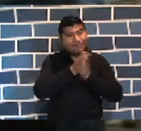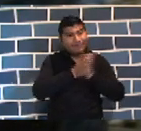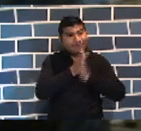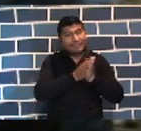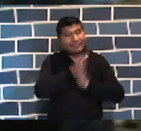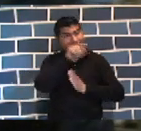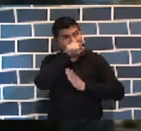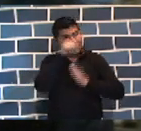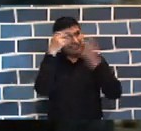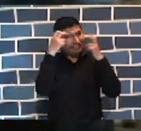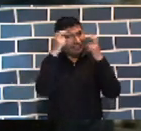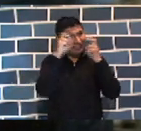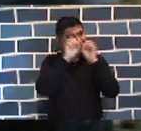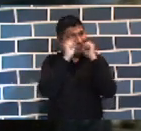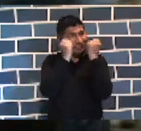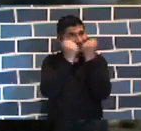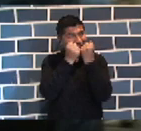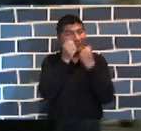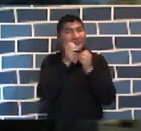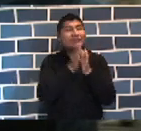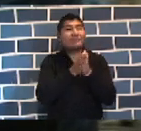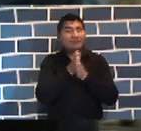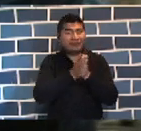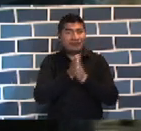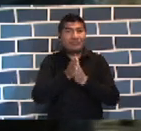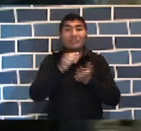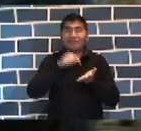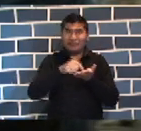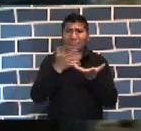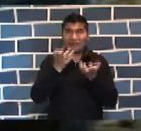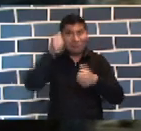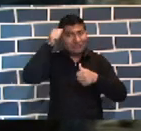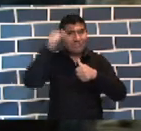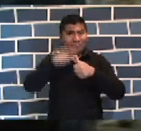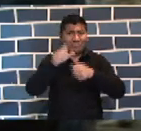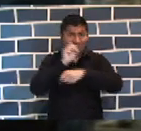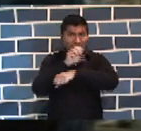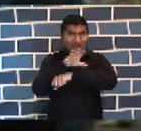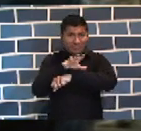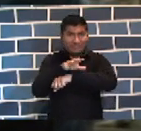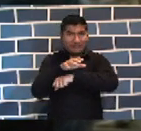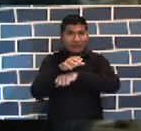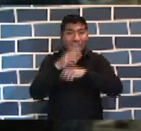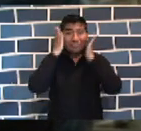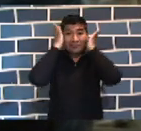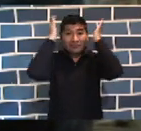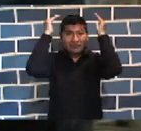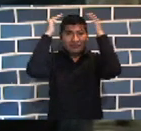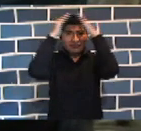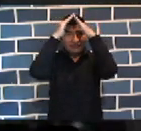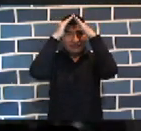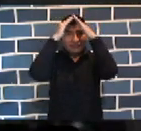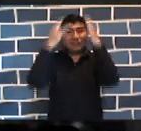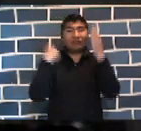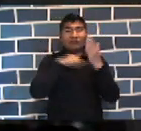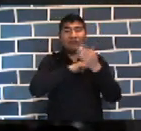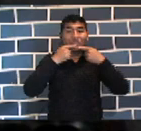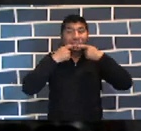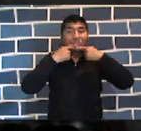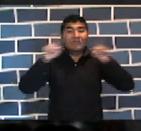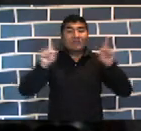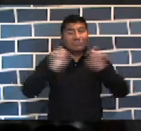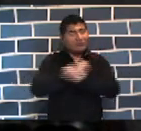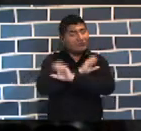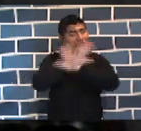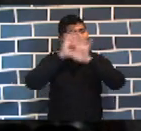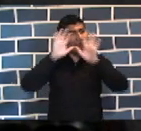asuntos de la sociedad. Y aquí quiero recordarles que los obispos hemos afirmado